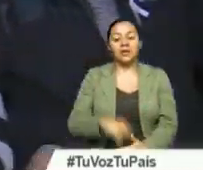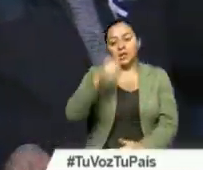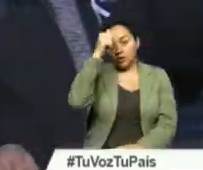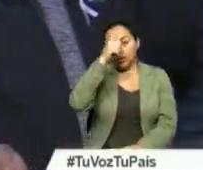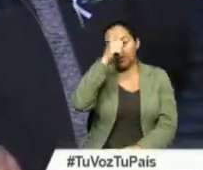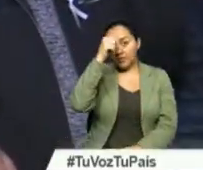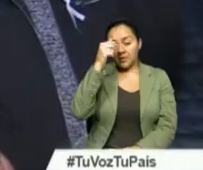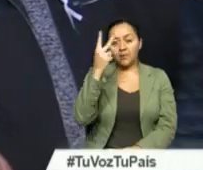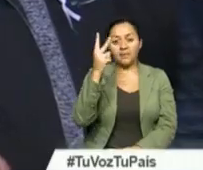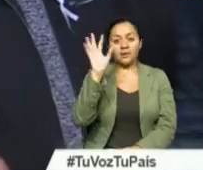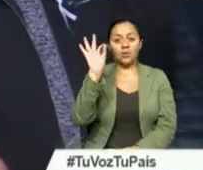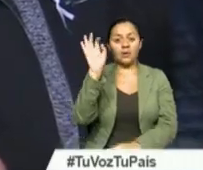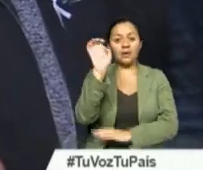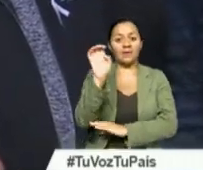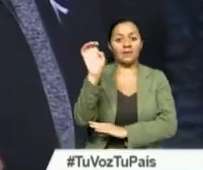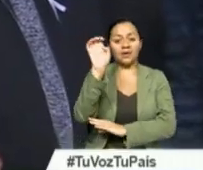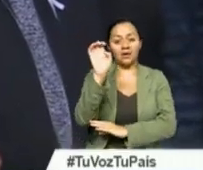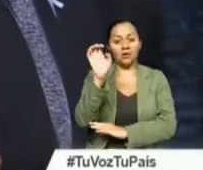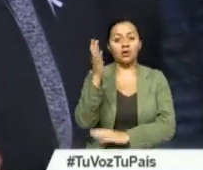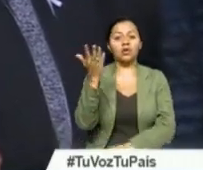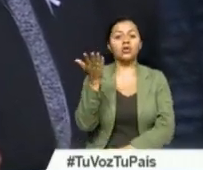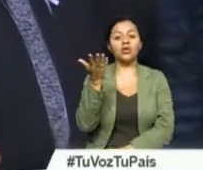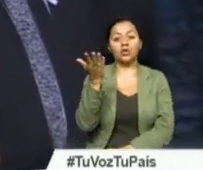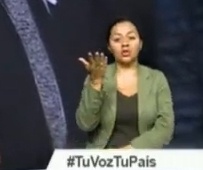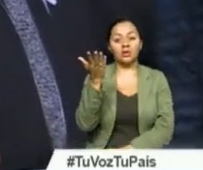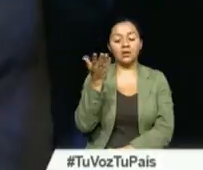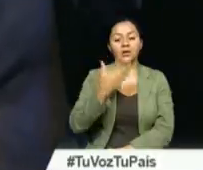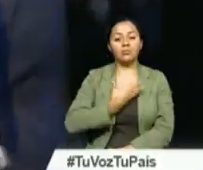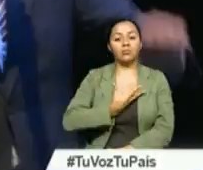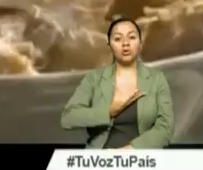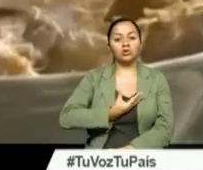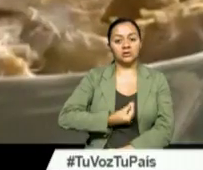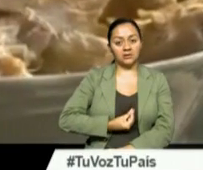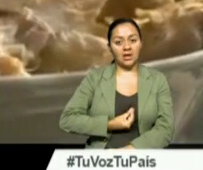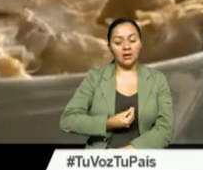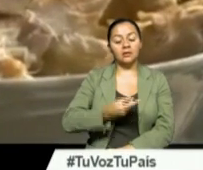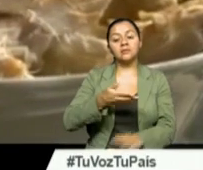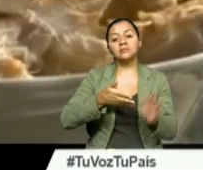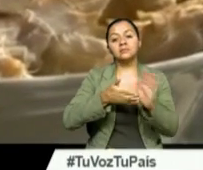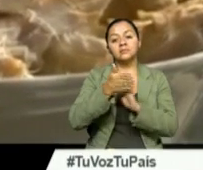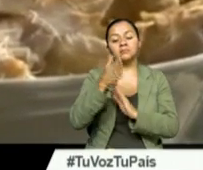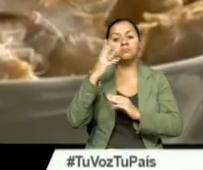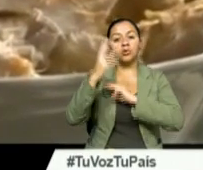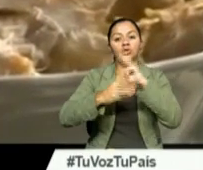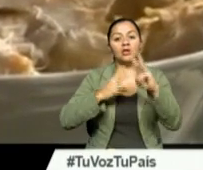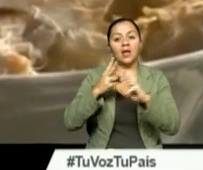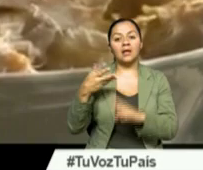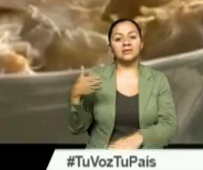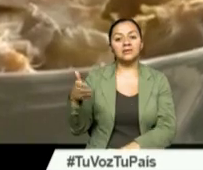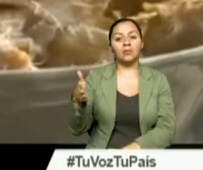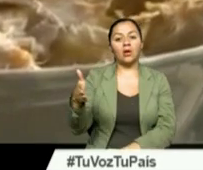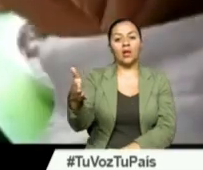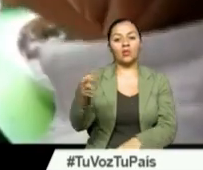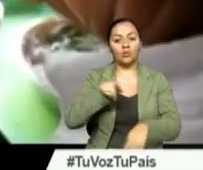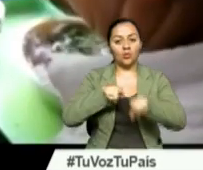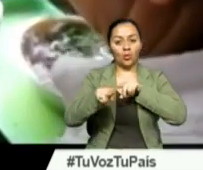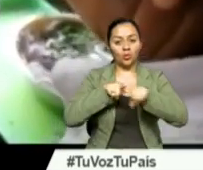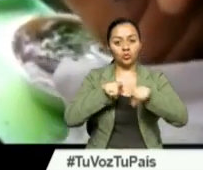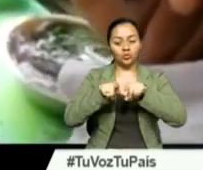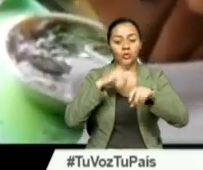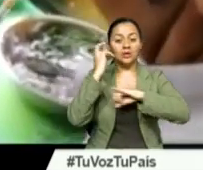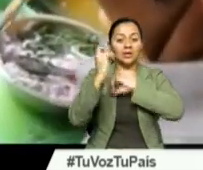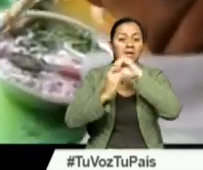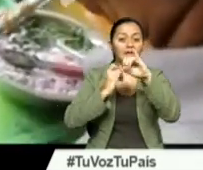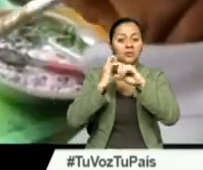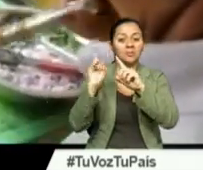domingo 29 de enero en Murcia, el mandatario ecuatoriano participará en el Mundial del Encebollado, un evento gastronómico en el cual por